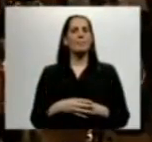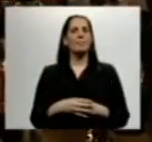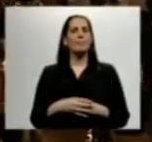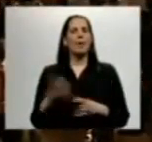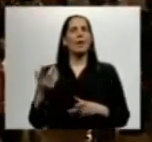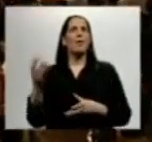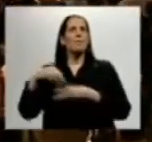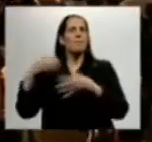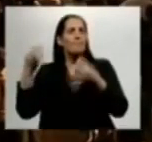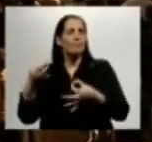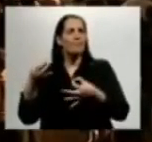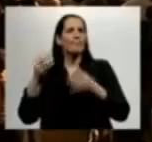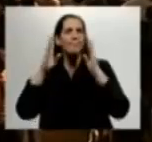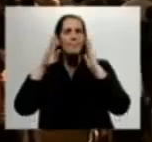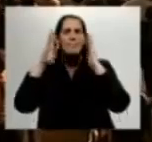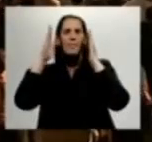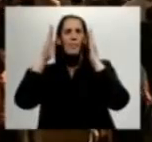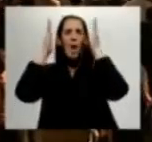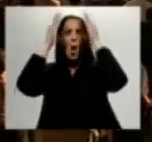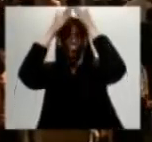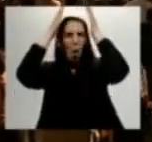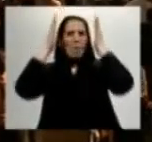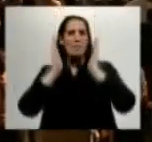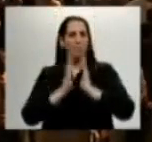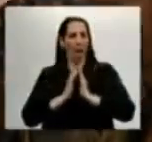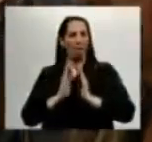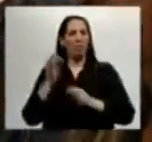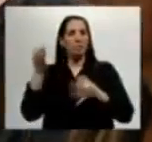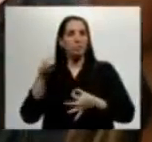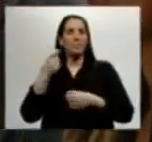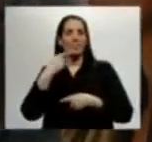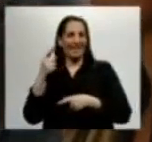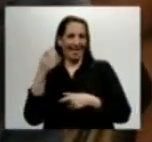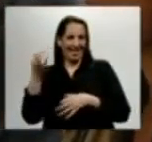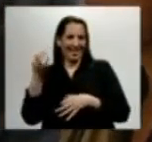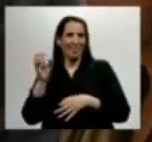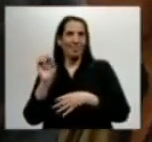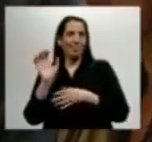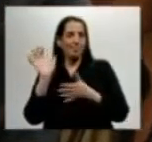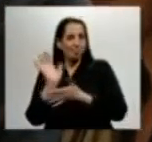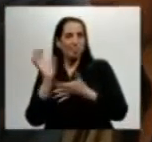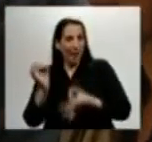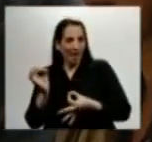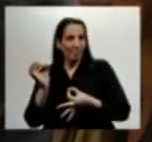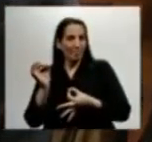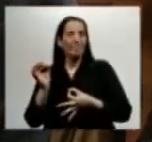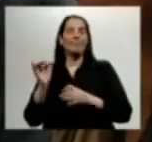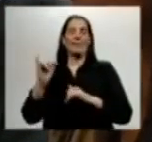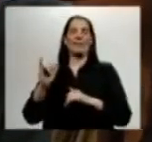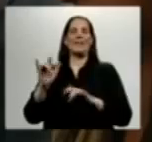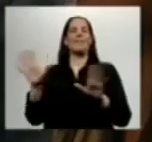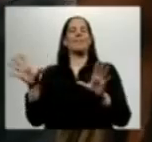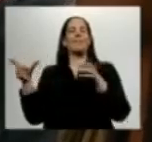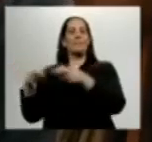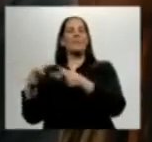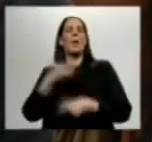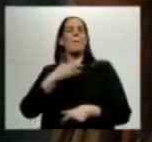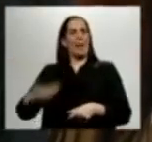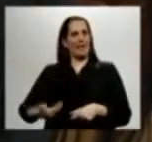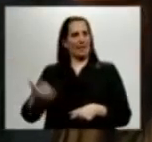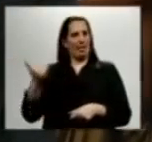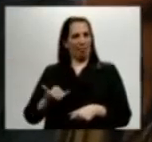obispado, se dice nacional, bueno, de la conferencia episcopal, perdón. Está bien, ¿no? De la conferencia episcopal. Al presidente lo